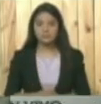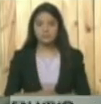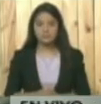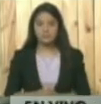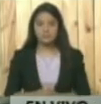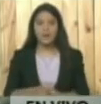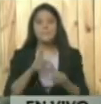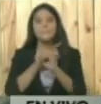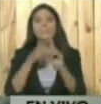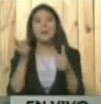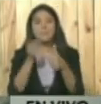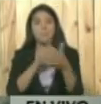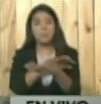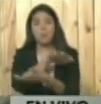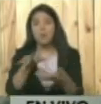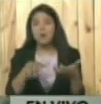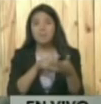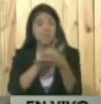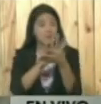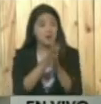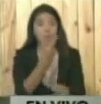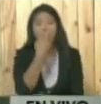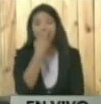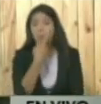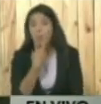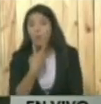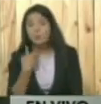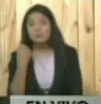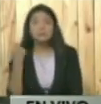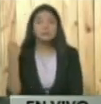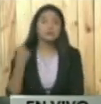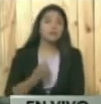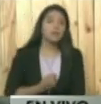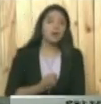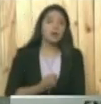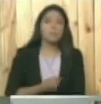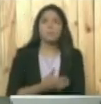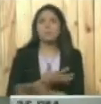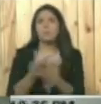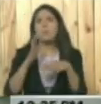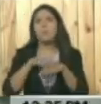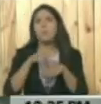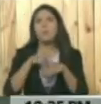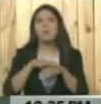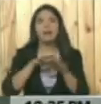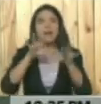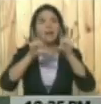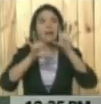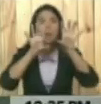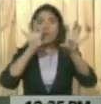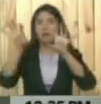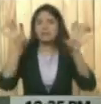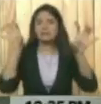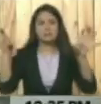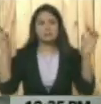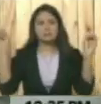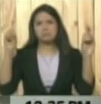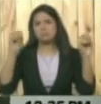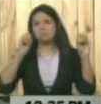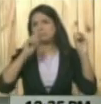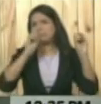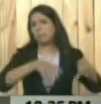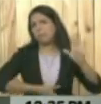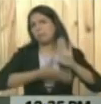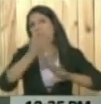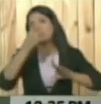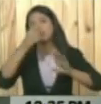el problema de la superación de la miseria y la pobreza por las inmensas migraciones humanas que conocieron